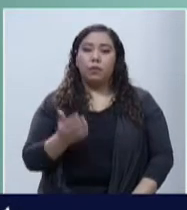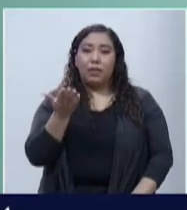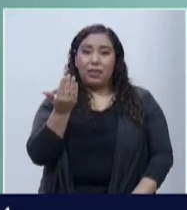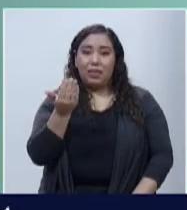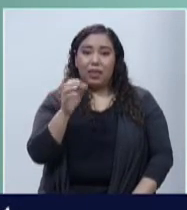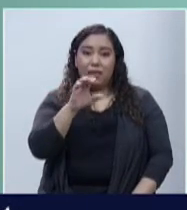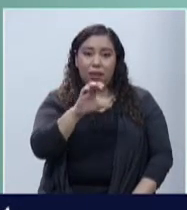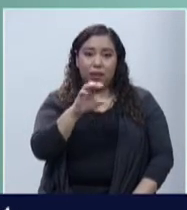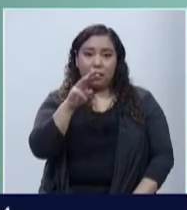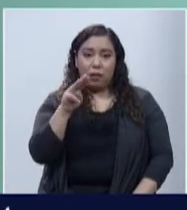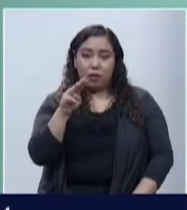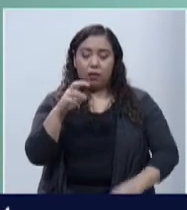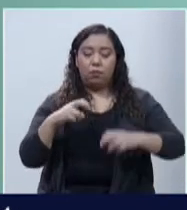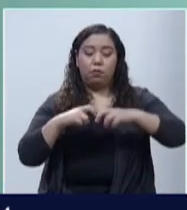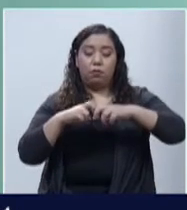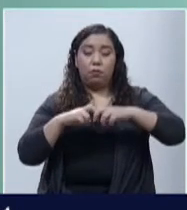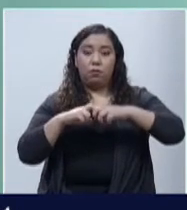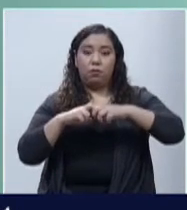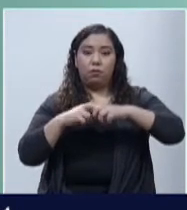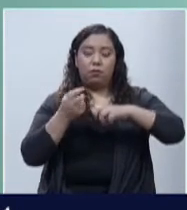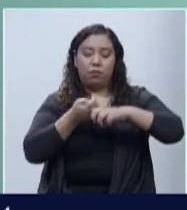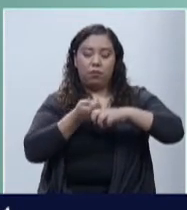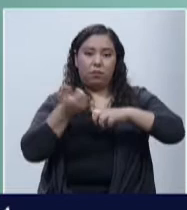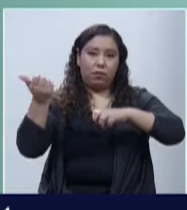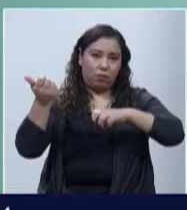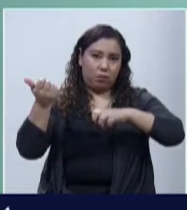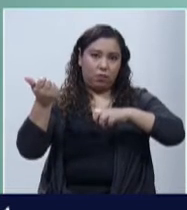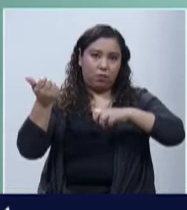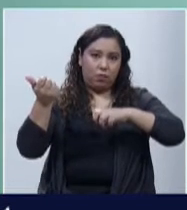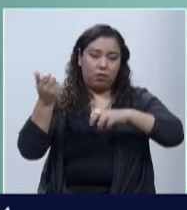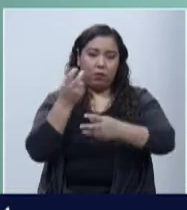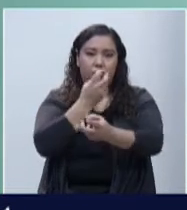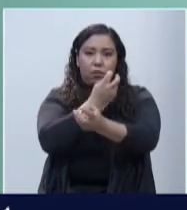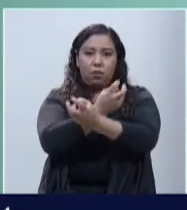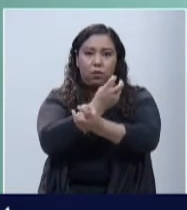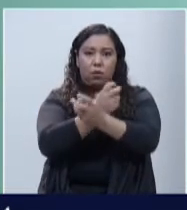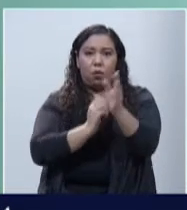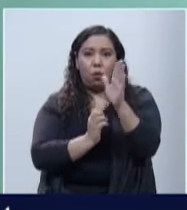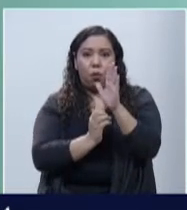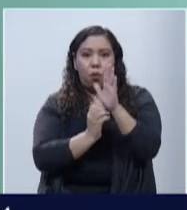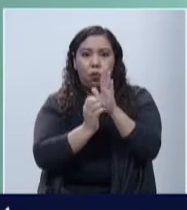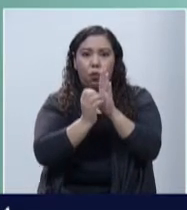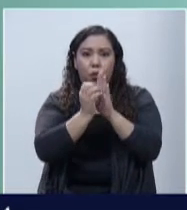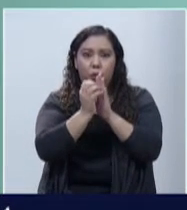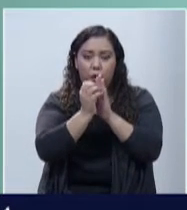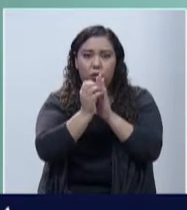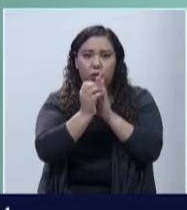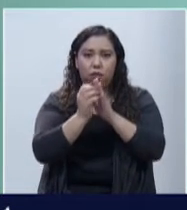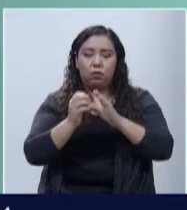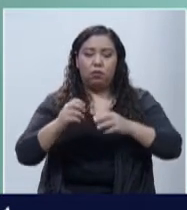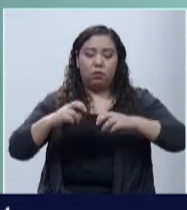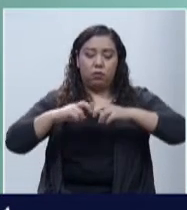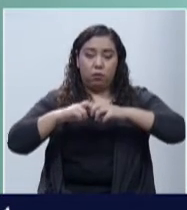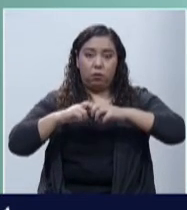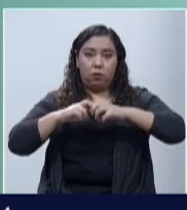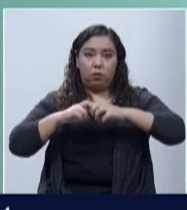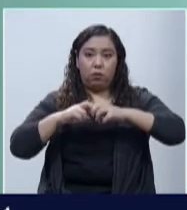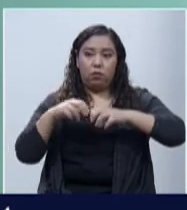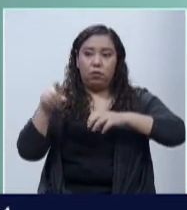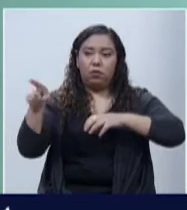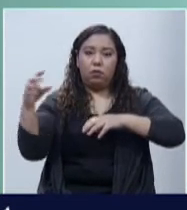aproximadamente de su rodilla o sea de su fémur distal se reconstruyó con lo que fue una